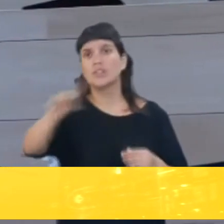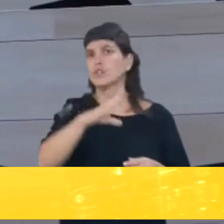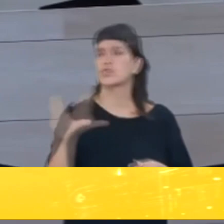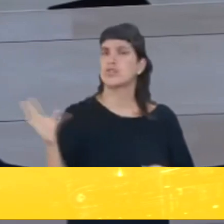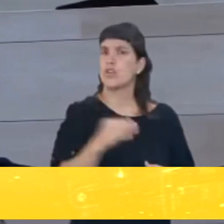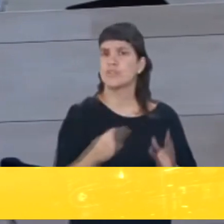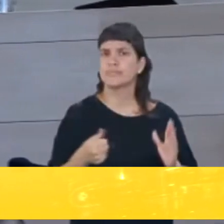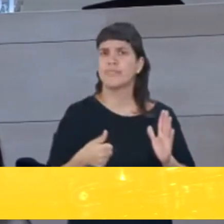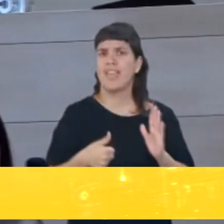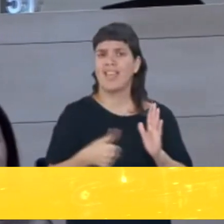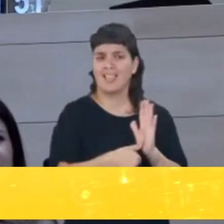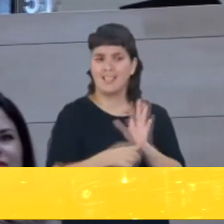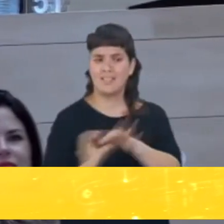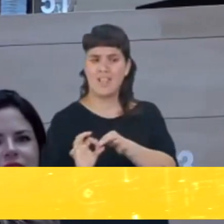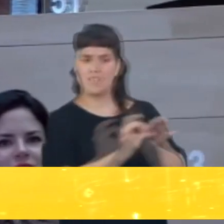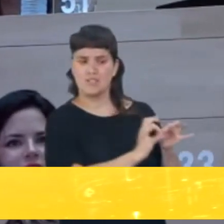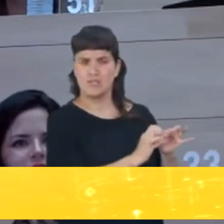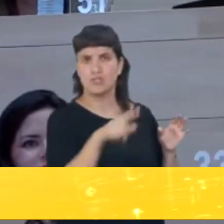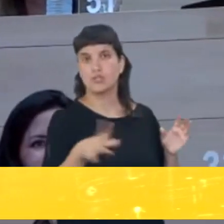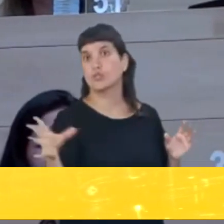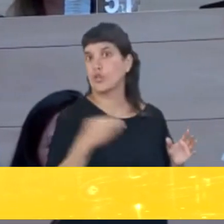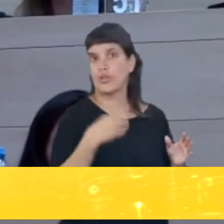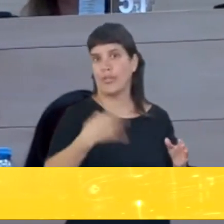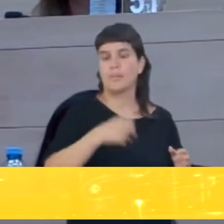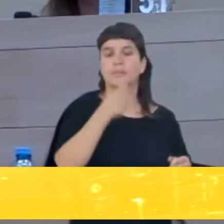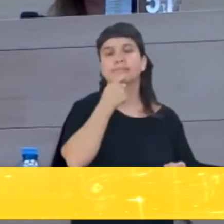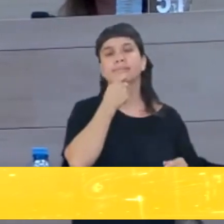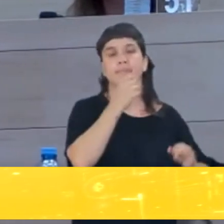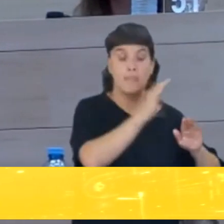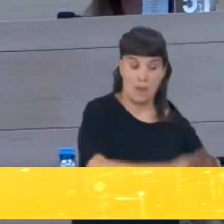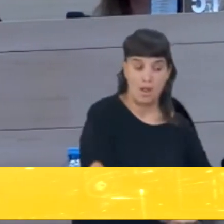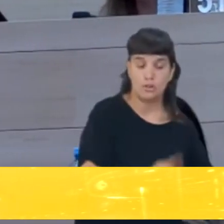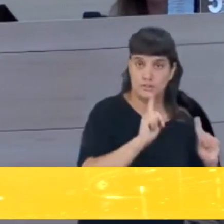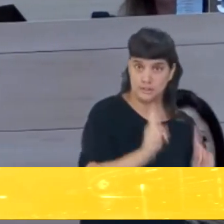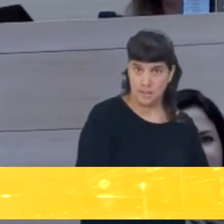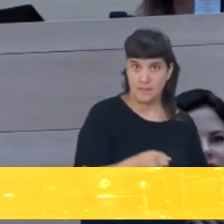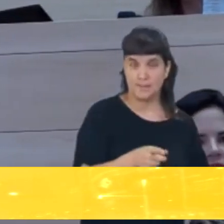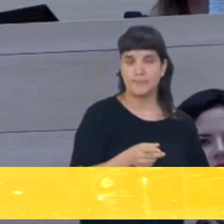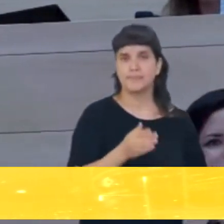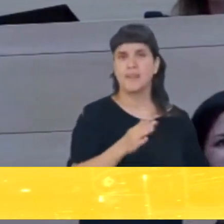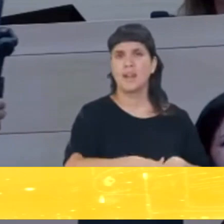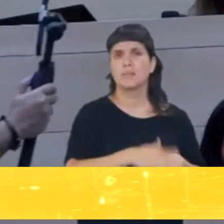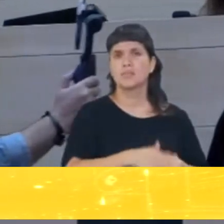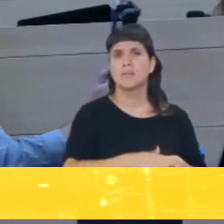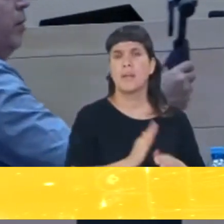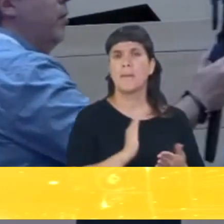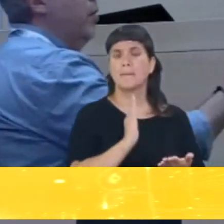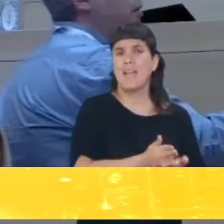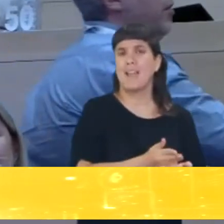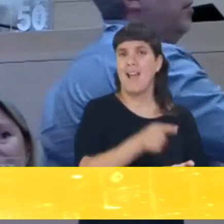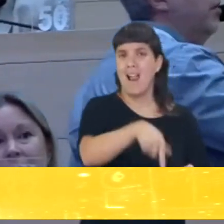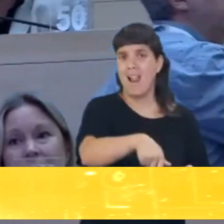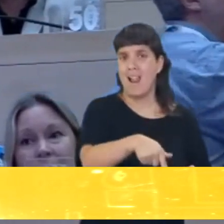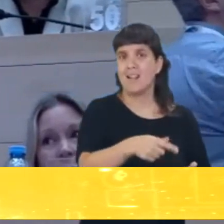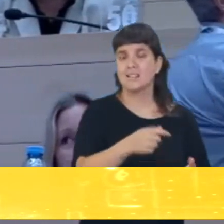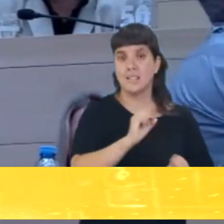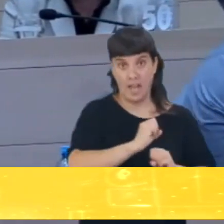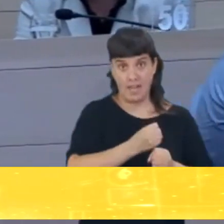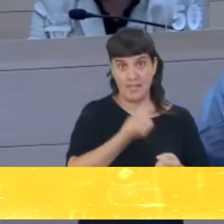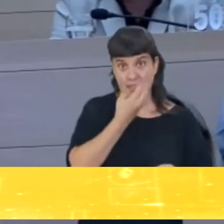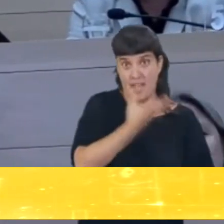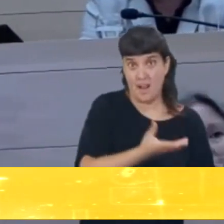las mismas así como de menores cuya responsabilidad penal haya sido declarada y de personas a quienes no se